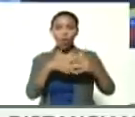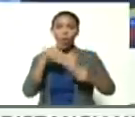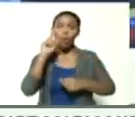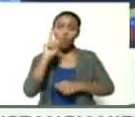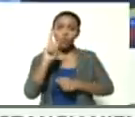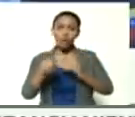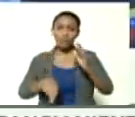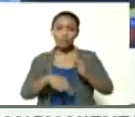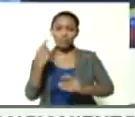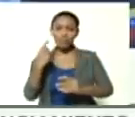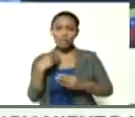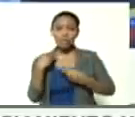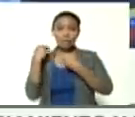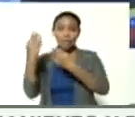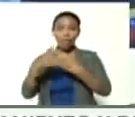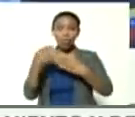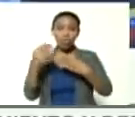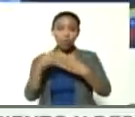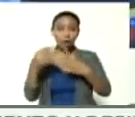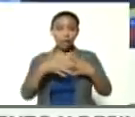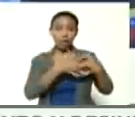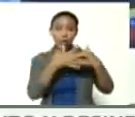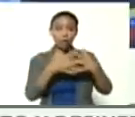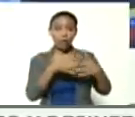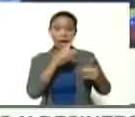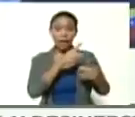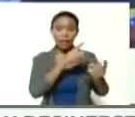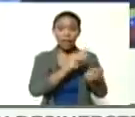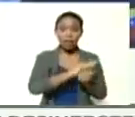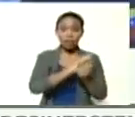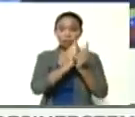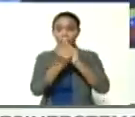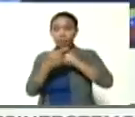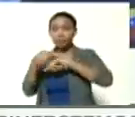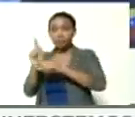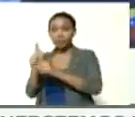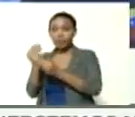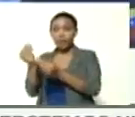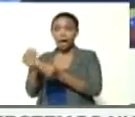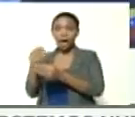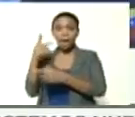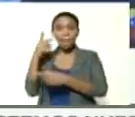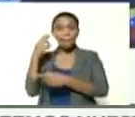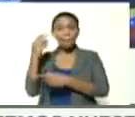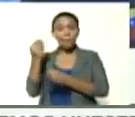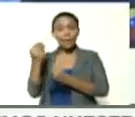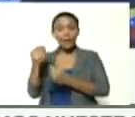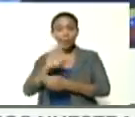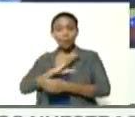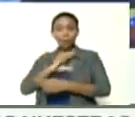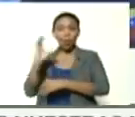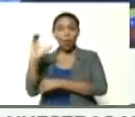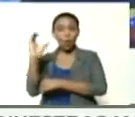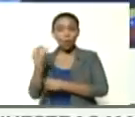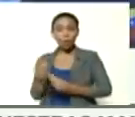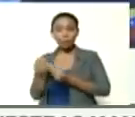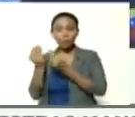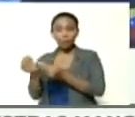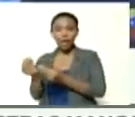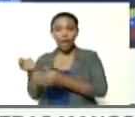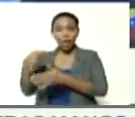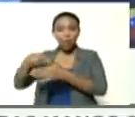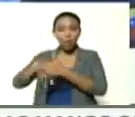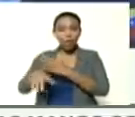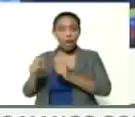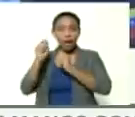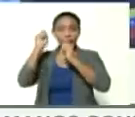que se entregan los dólares estadounidenses, el intercambiador de pesos en Colombia deposita el equivalente acordado en pesos colombianos en la cuenta del